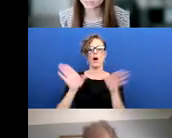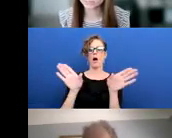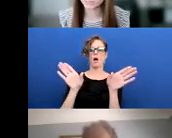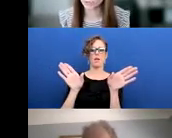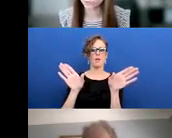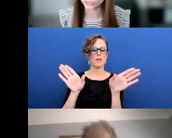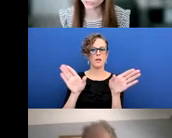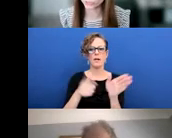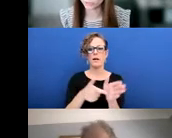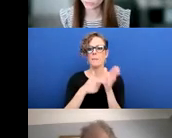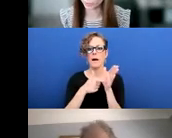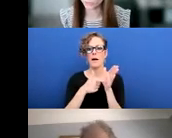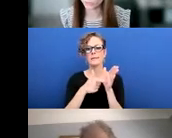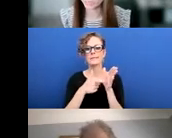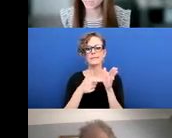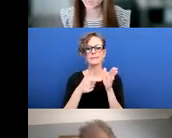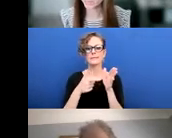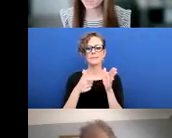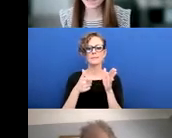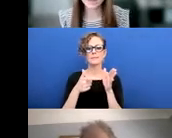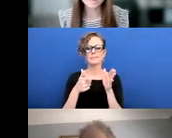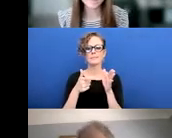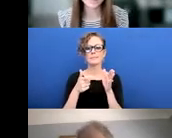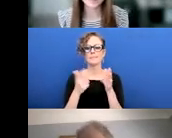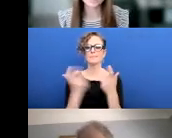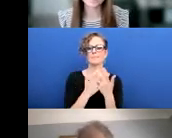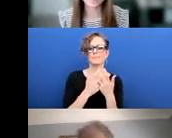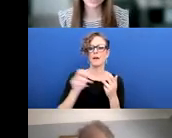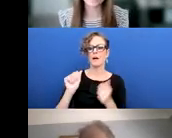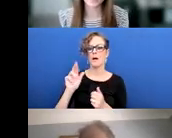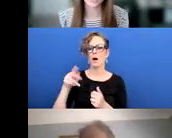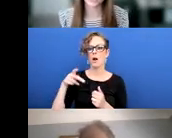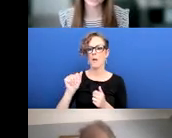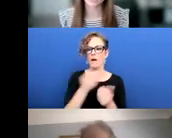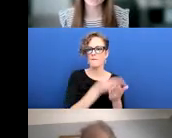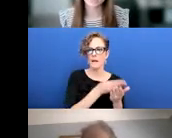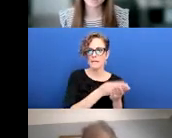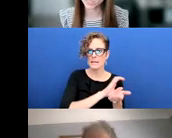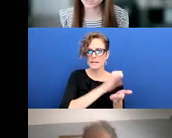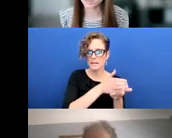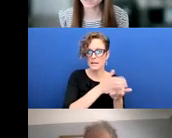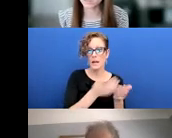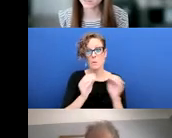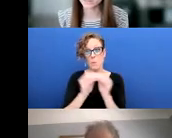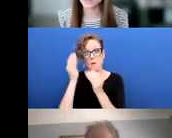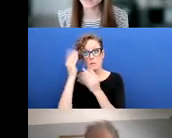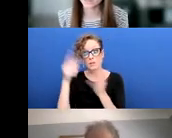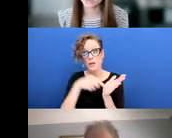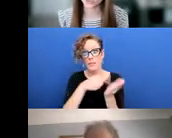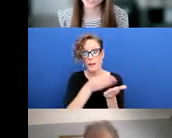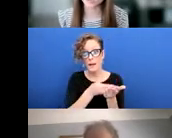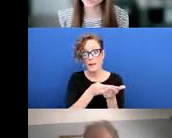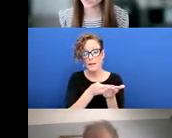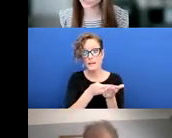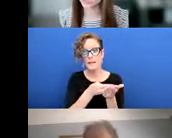Esto tiene un alcance muy amplio, únicamente con que sean organizaciones que